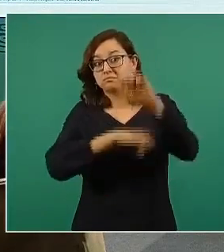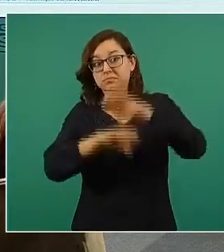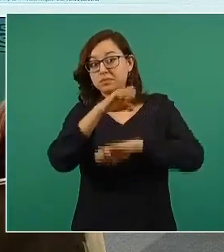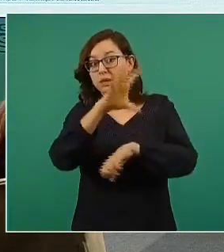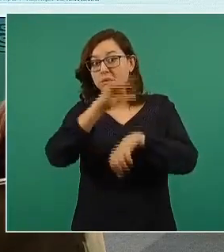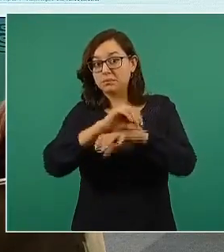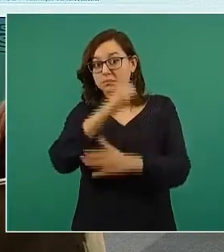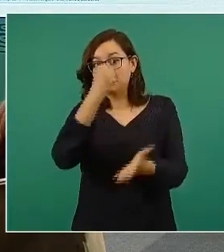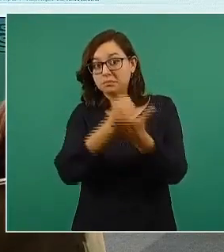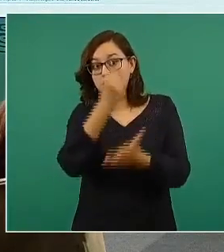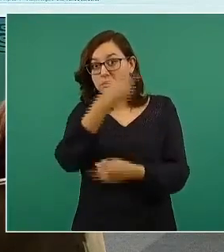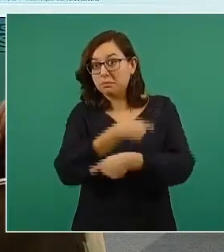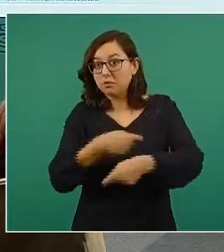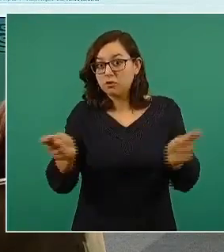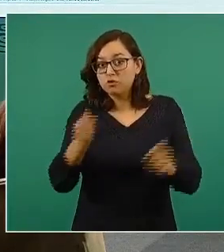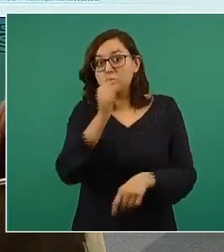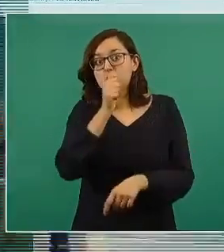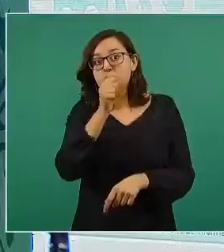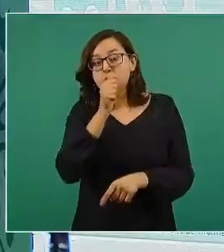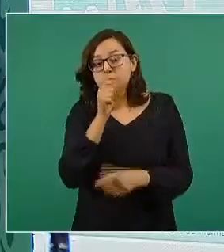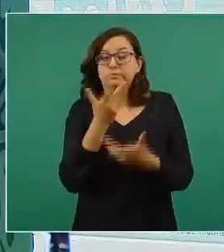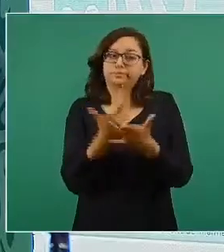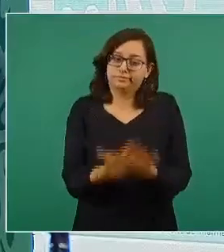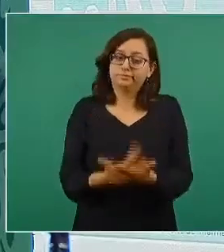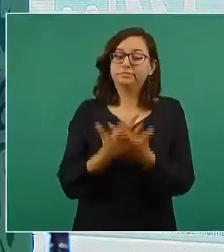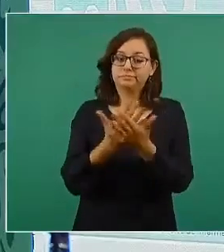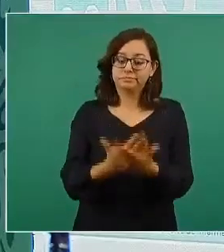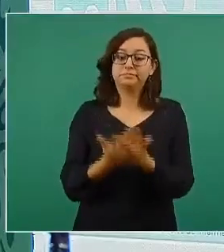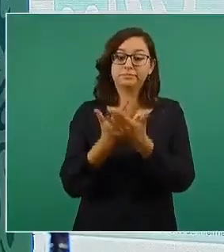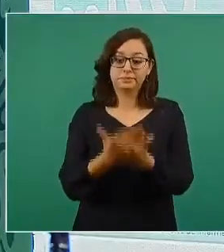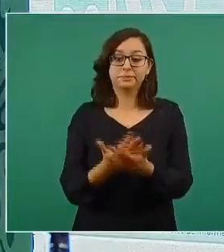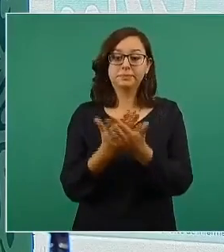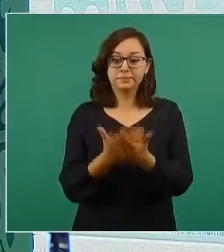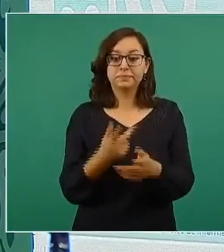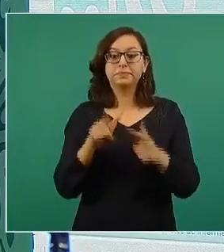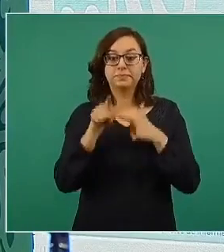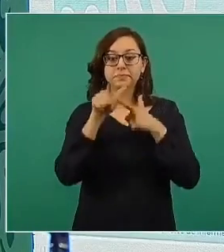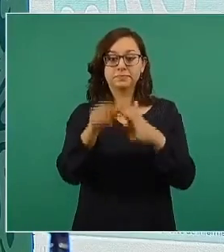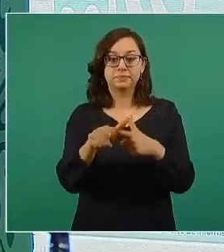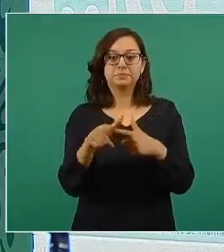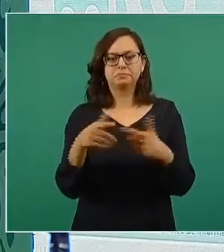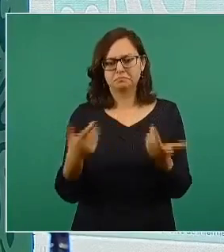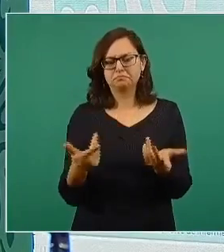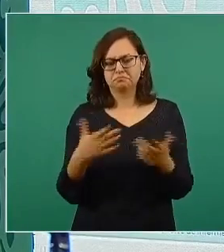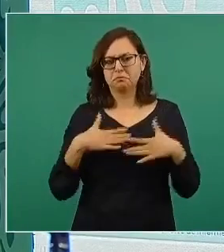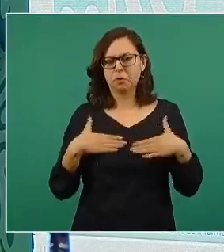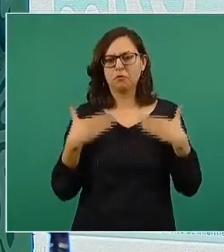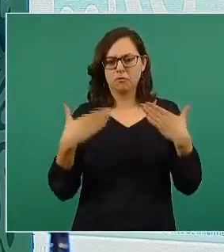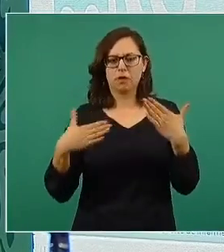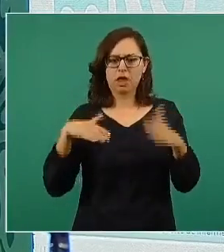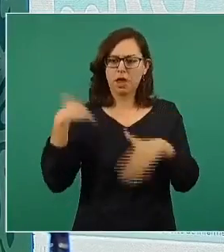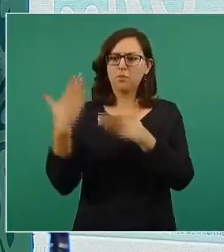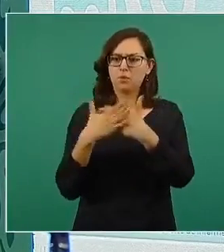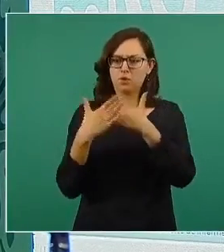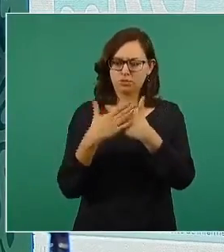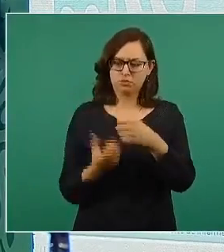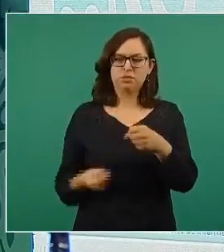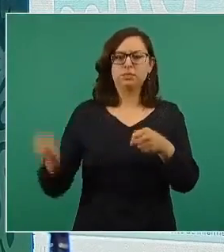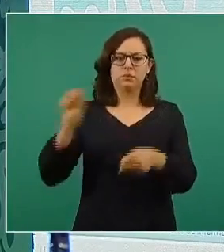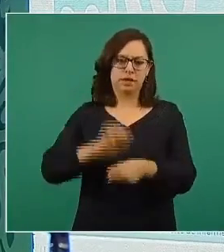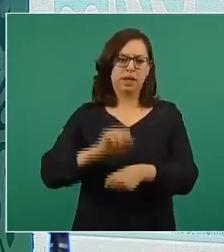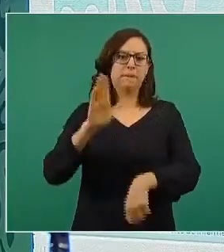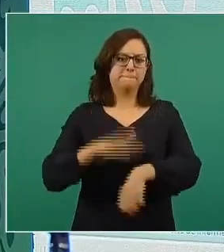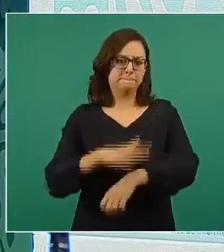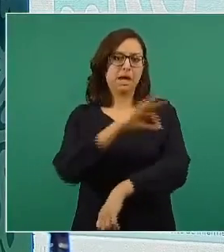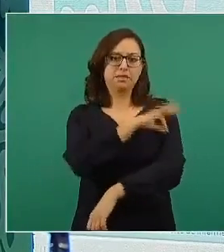Pero confiamos en que van por muy buen camino en Astra y en Leomont, y que la siguiente semana vamos a tener la liberación de varios lotes que